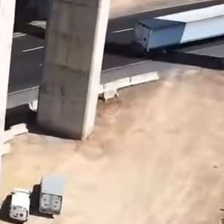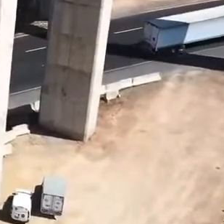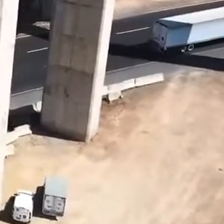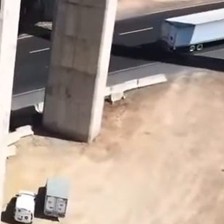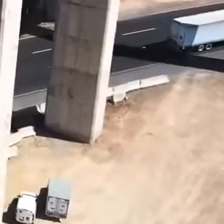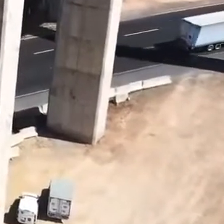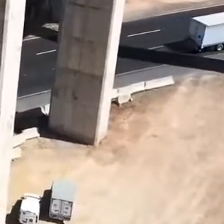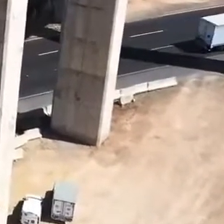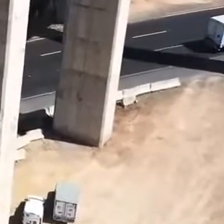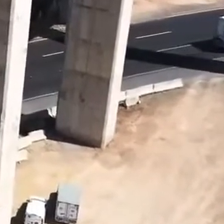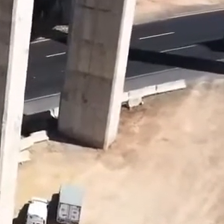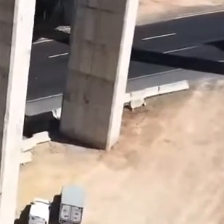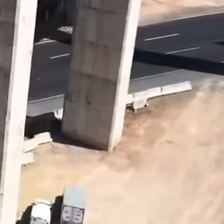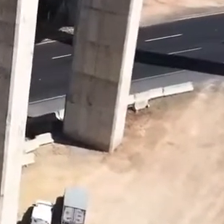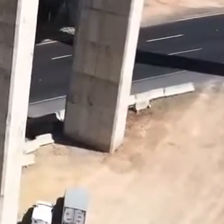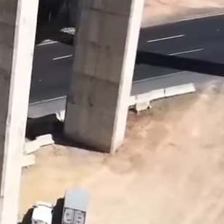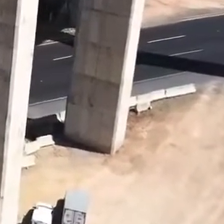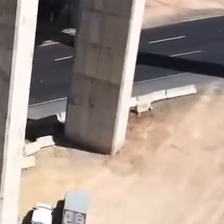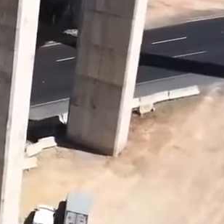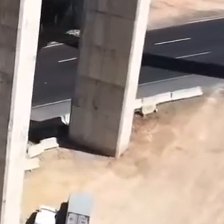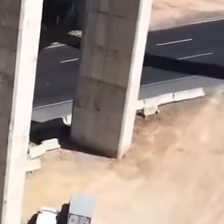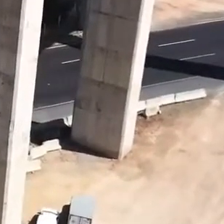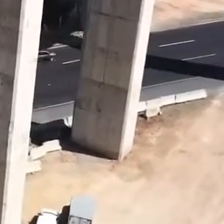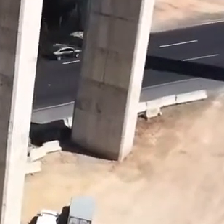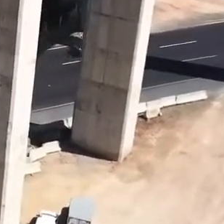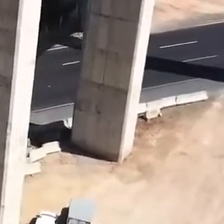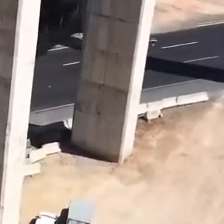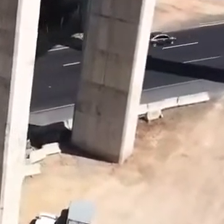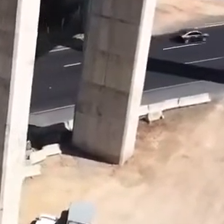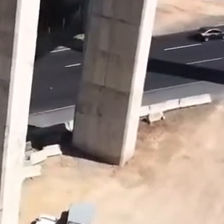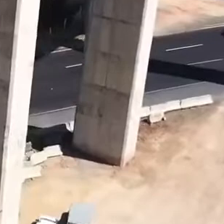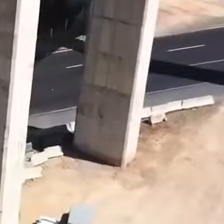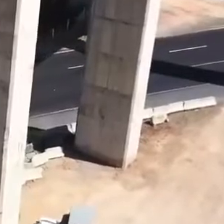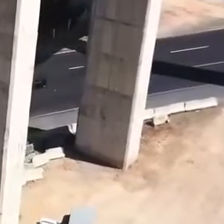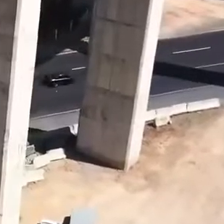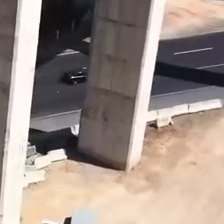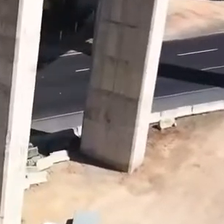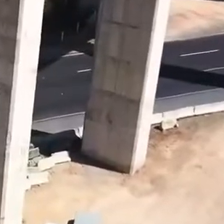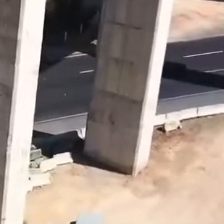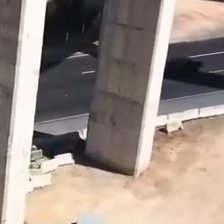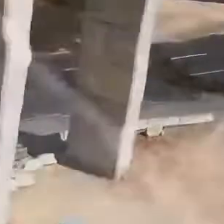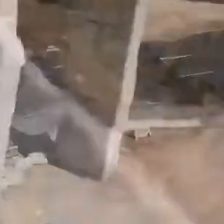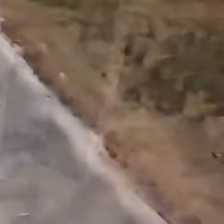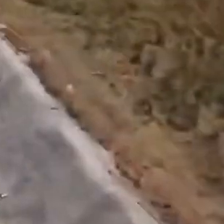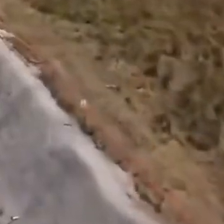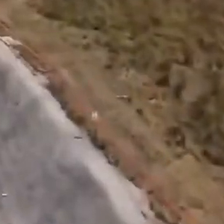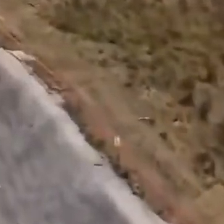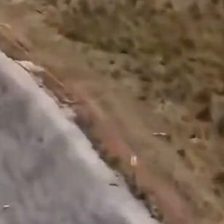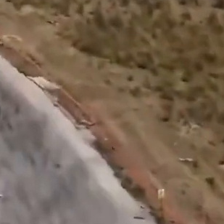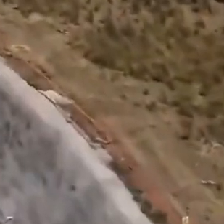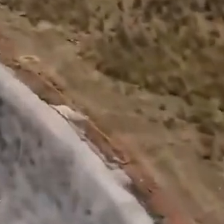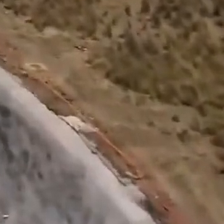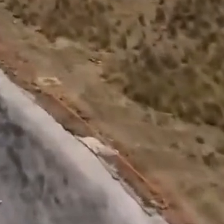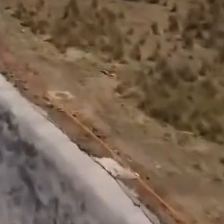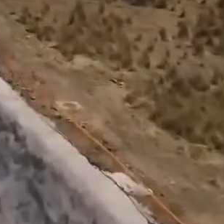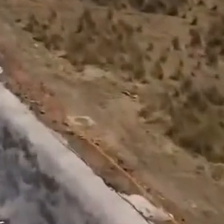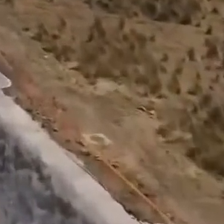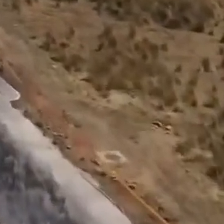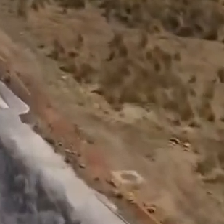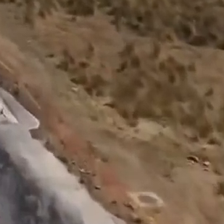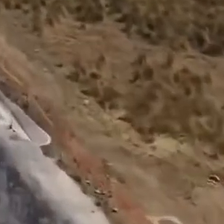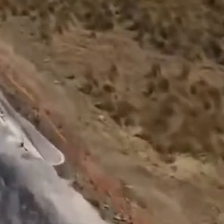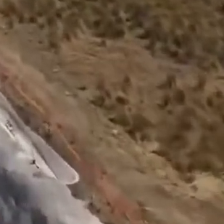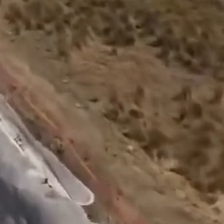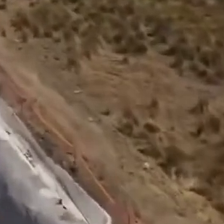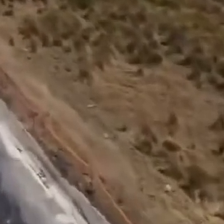topes sísmicos de este viaducto y se avanza en las preparaciones para las juntas de largo recorrido. Terracerías 3. Se continúa